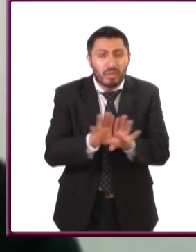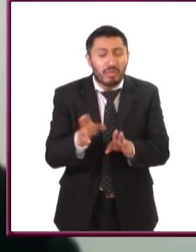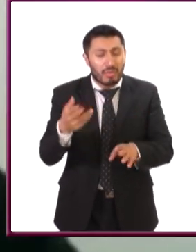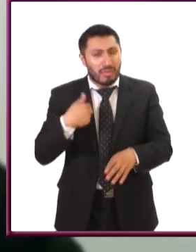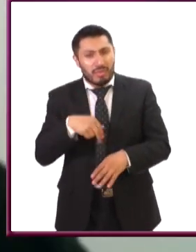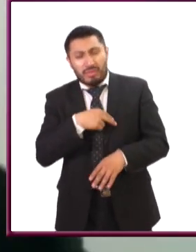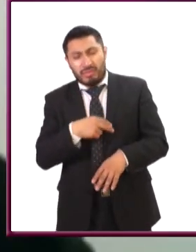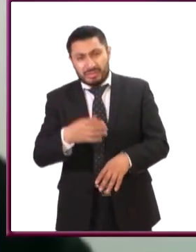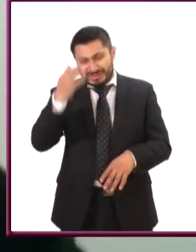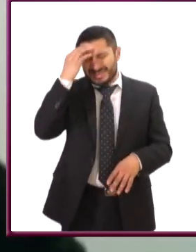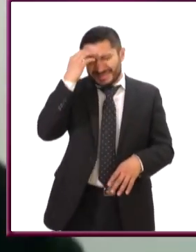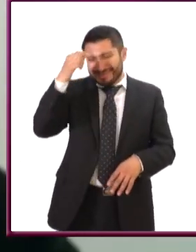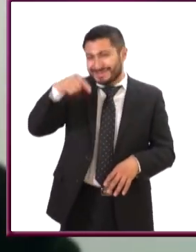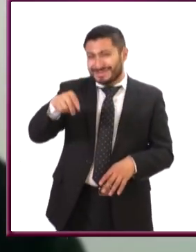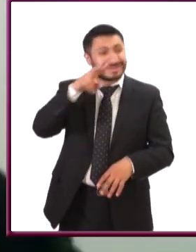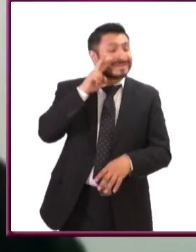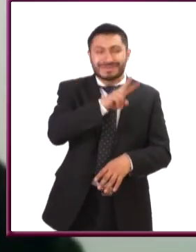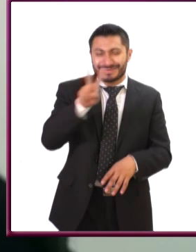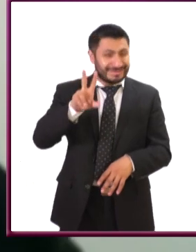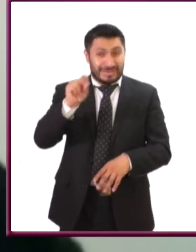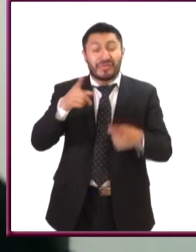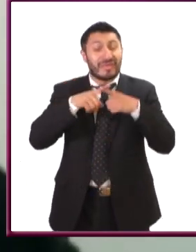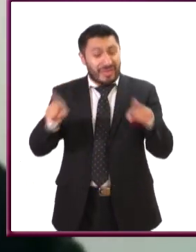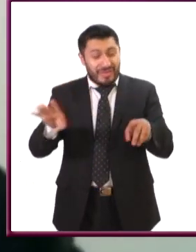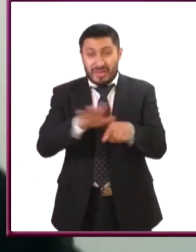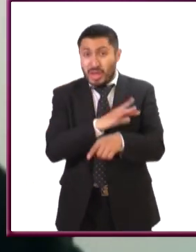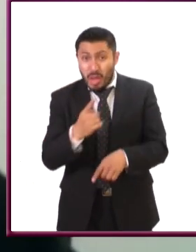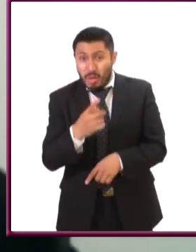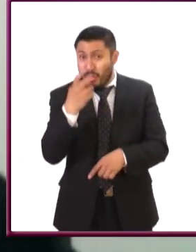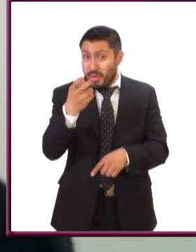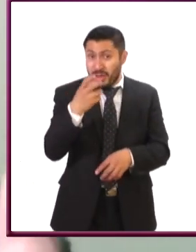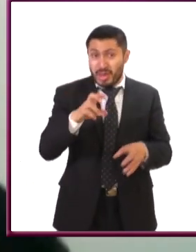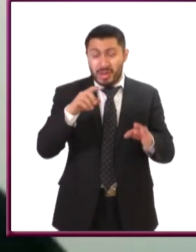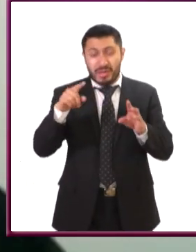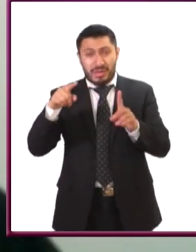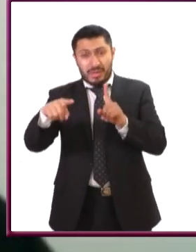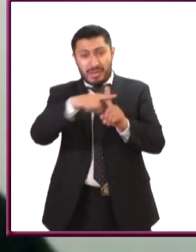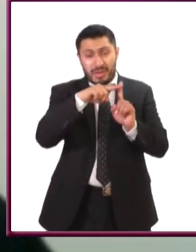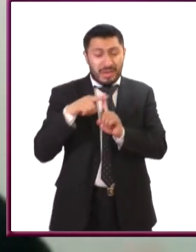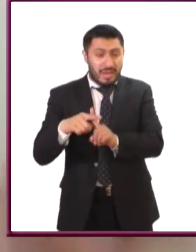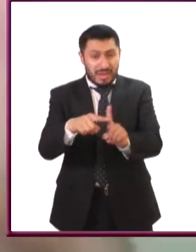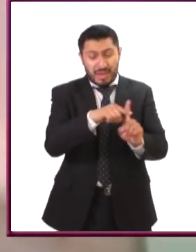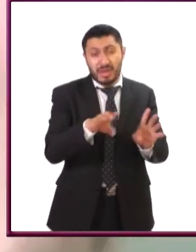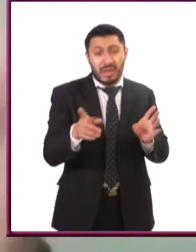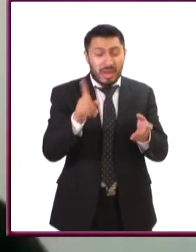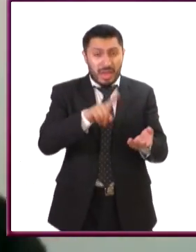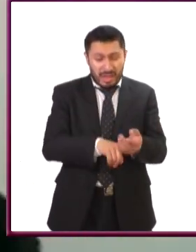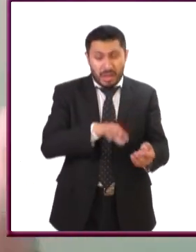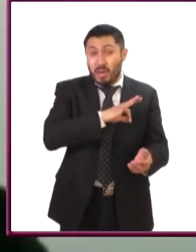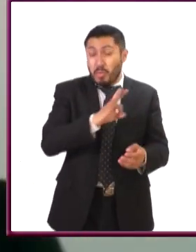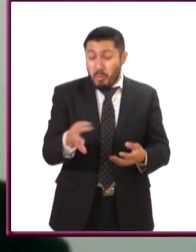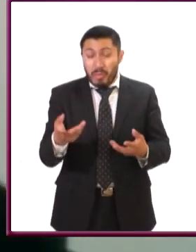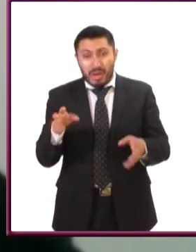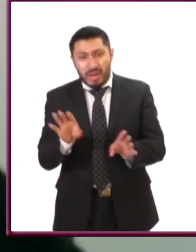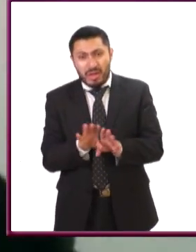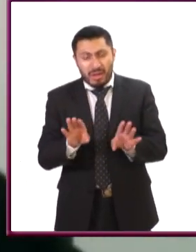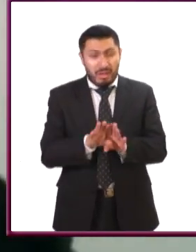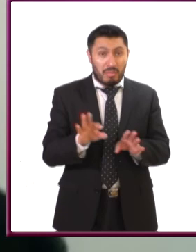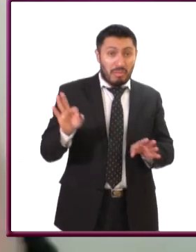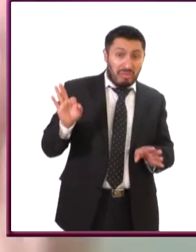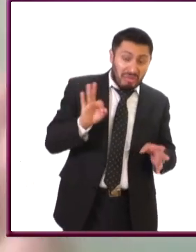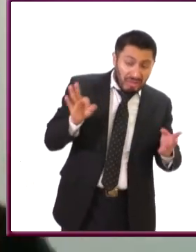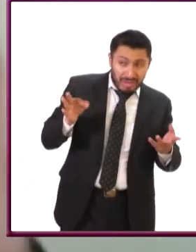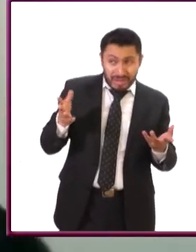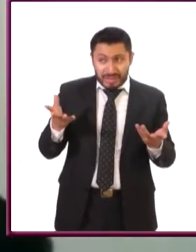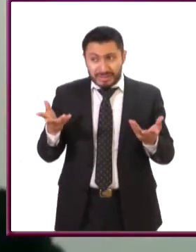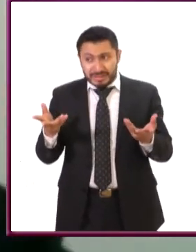no es un vacío como el que nosotros conocemos aquí, porque para empezar, los electrones pueden andar en ese vacío de